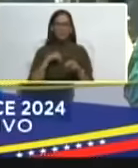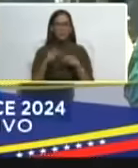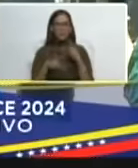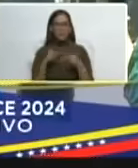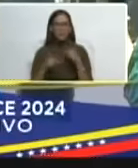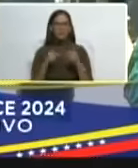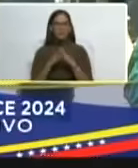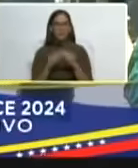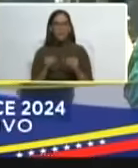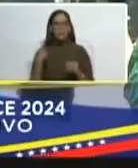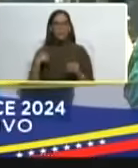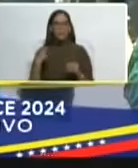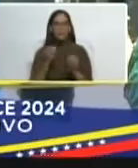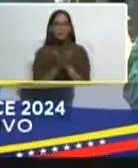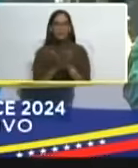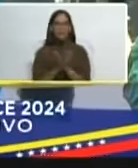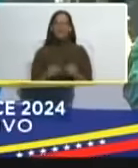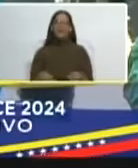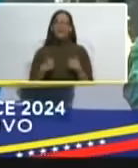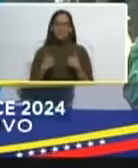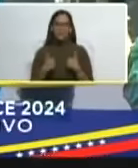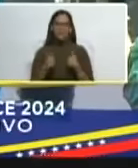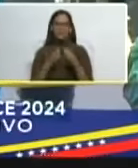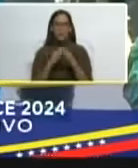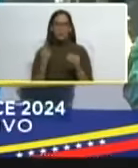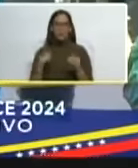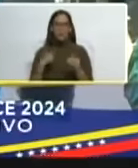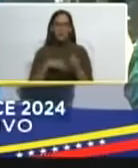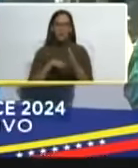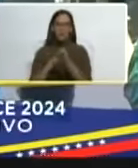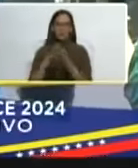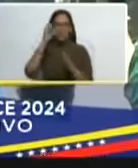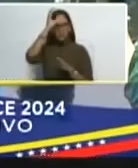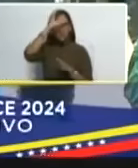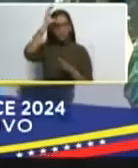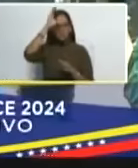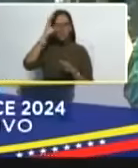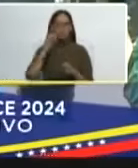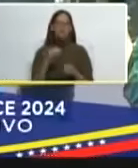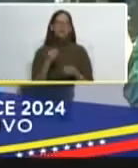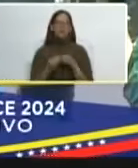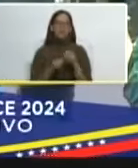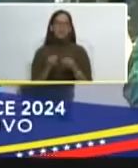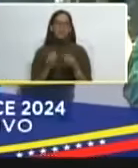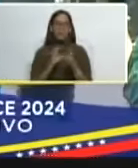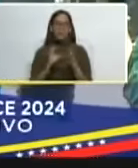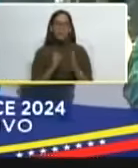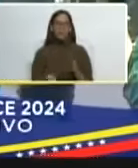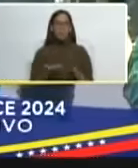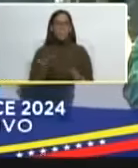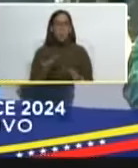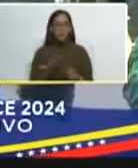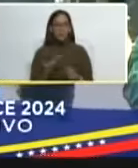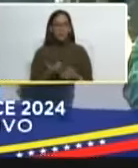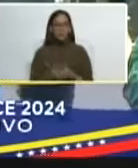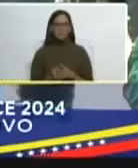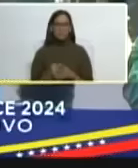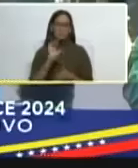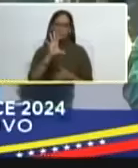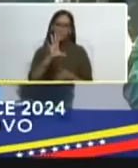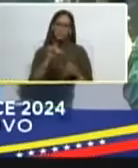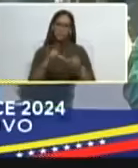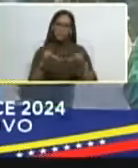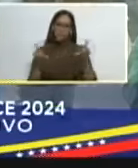todos hemos tenido que estudiar más. Entonces hemos tenido que avanzar en el conocimiento, que ha sido la herramienta fundamental para ello, y en un quinto lugar,